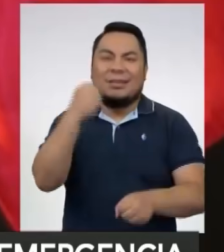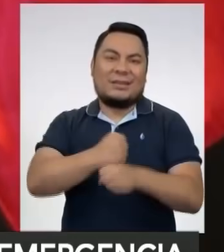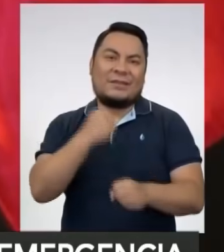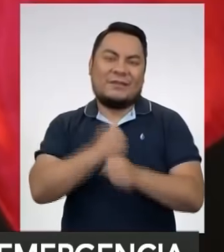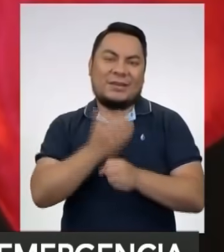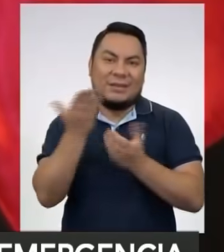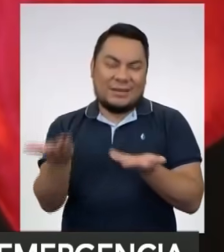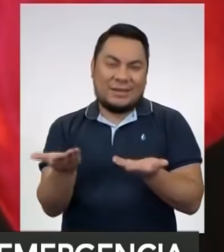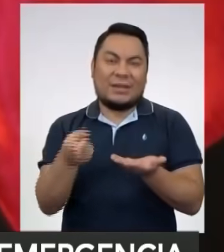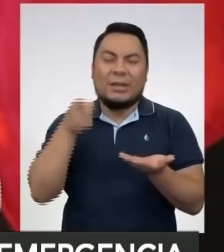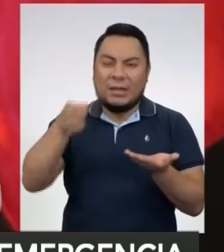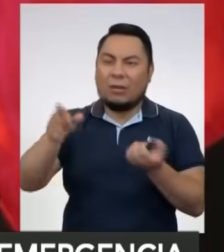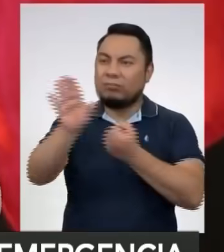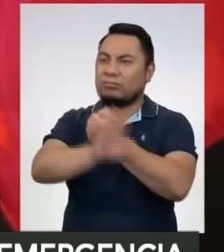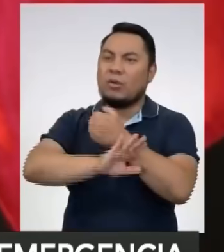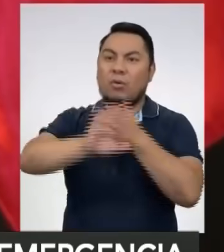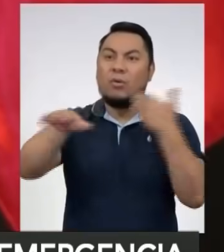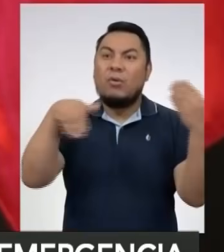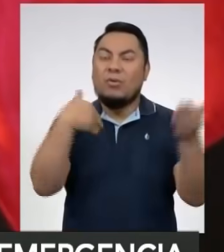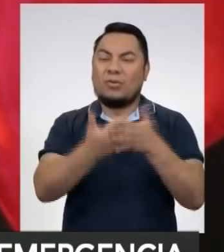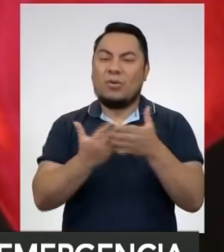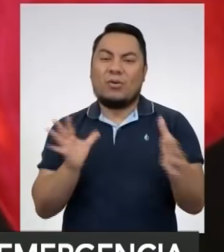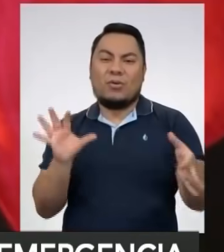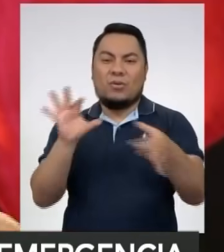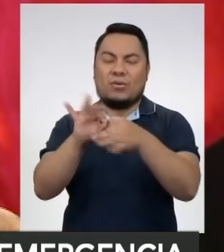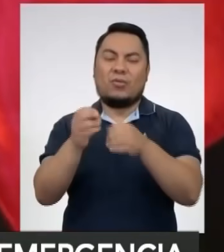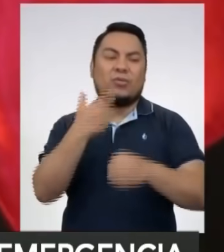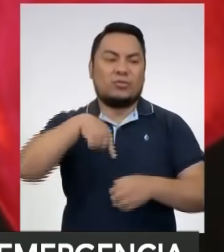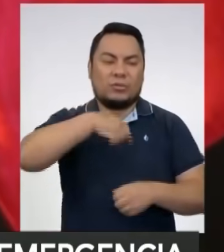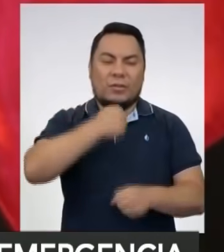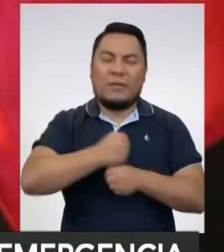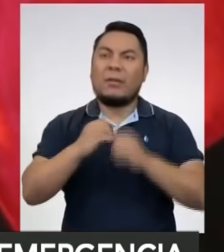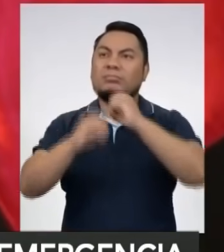implementan todo lo que estamos nosotros estableciendo.